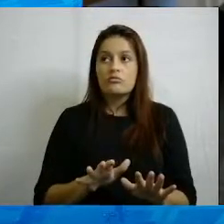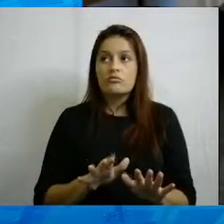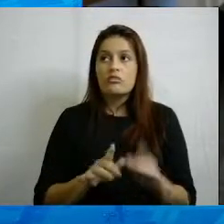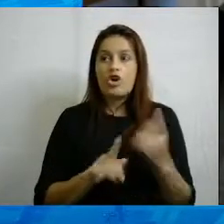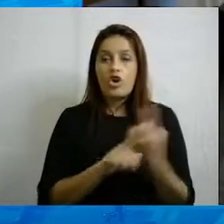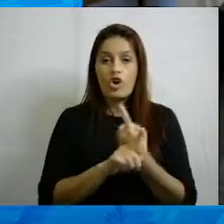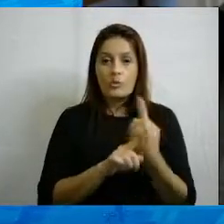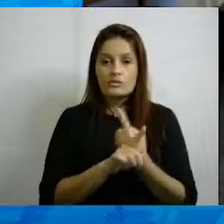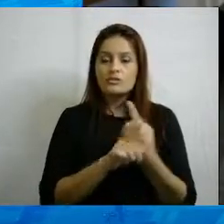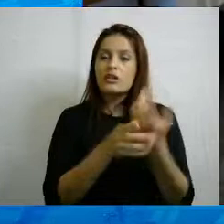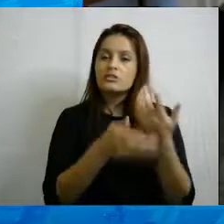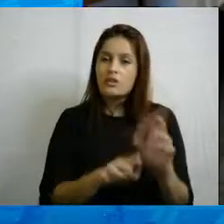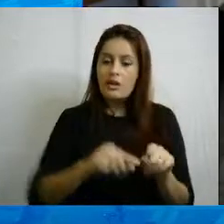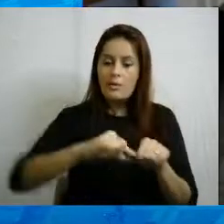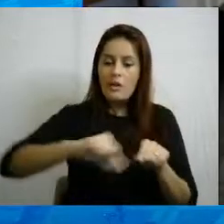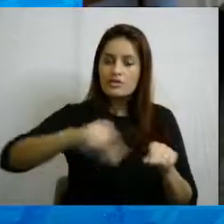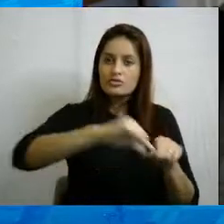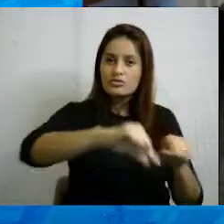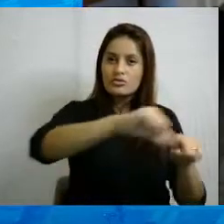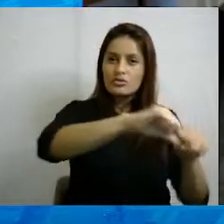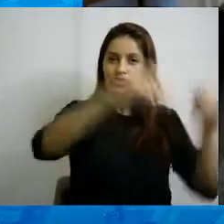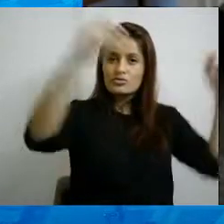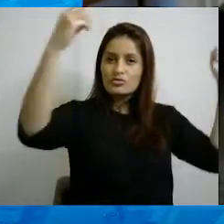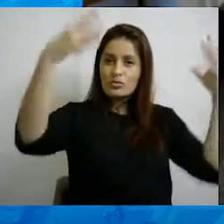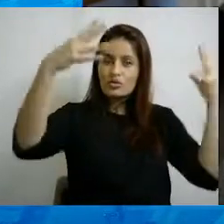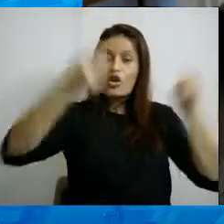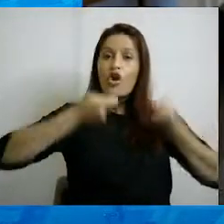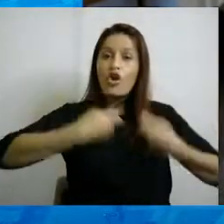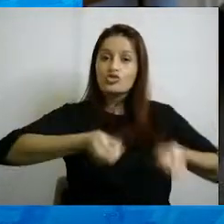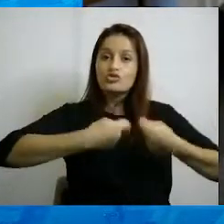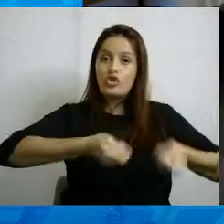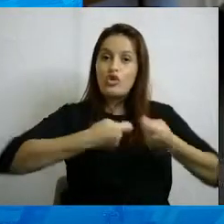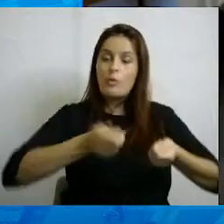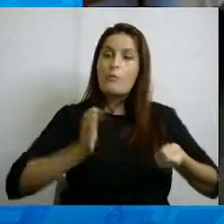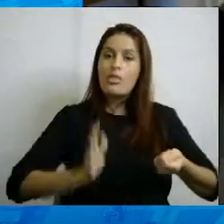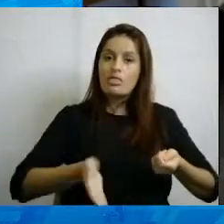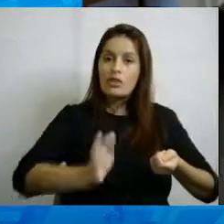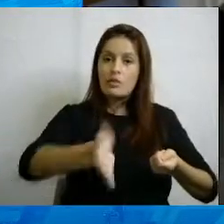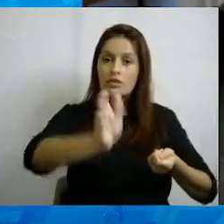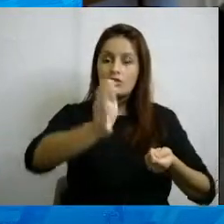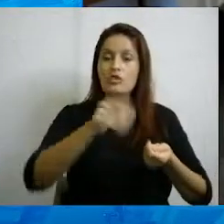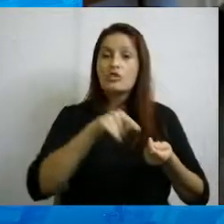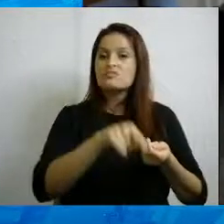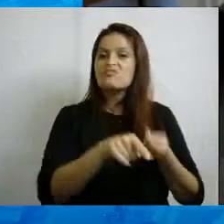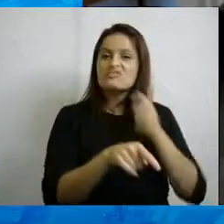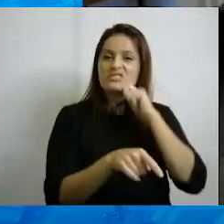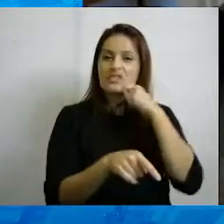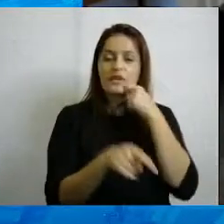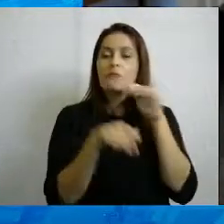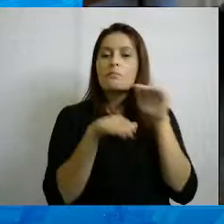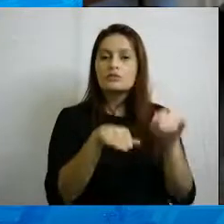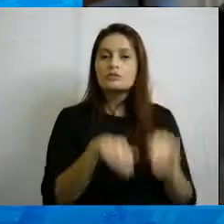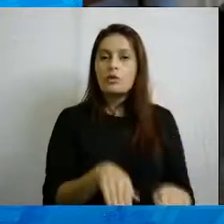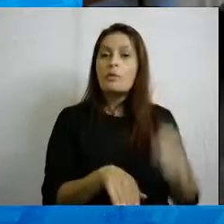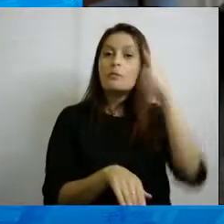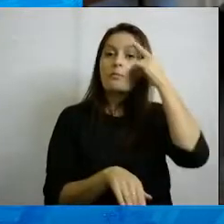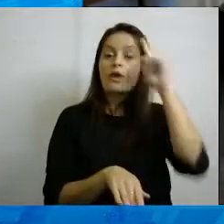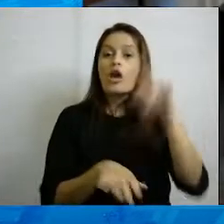hablamos de los pasos peatonales luminosos respecto al costo de mantención de otro proyecto. Entonces, básicamente lo mismo, pero esta vez